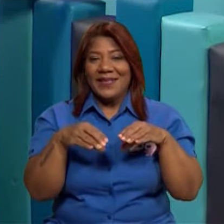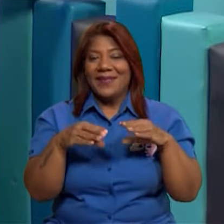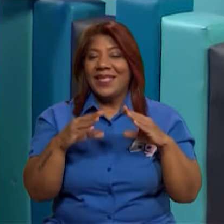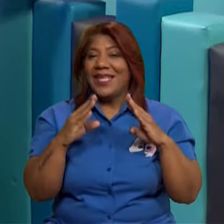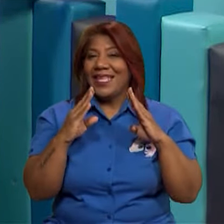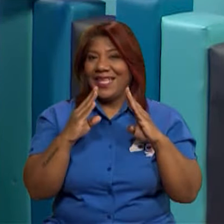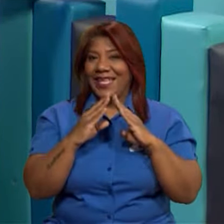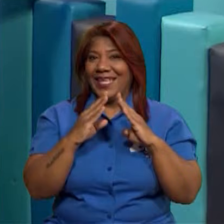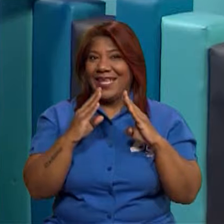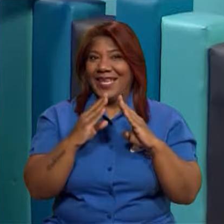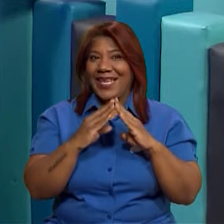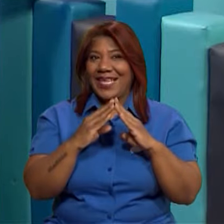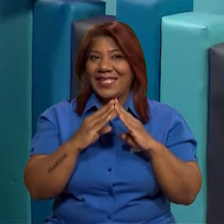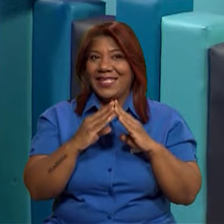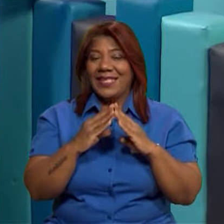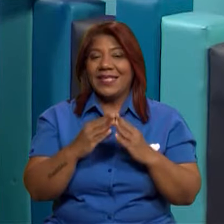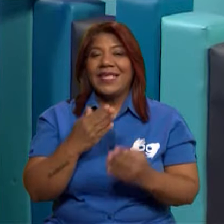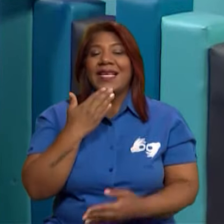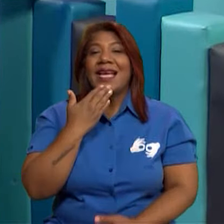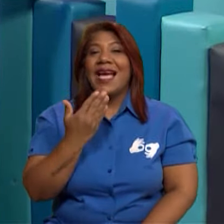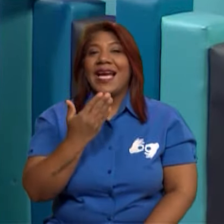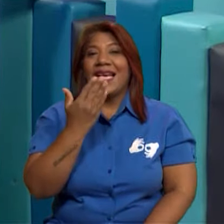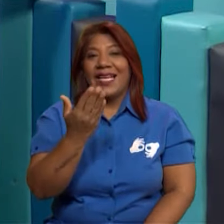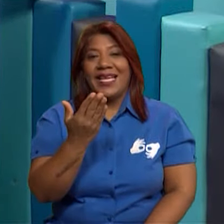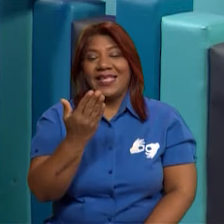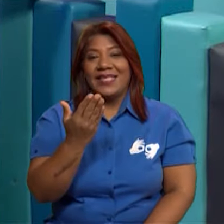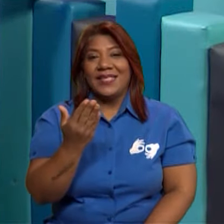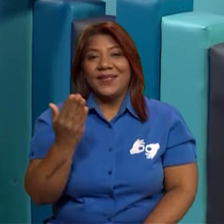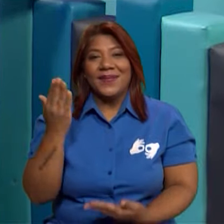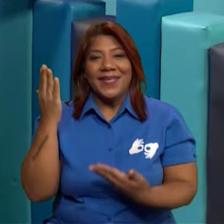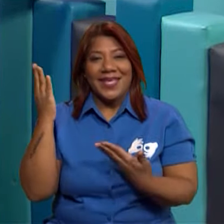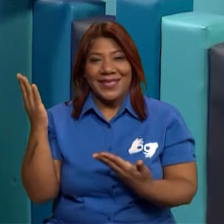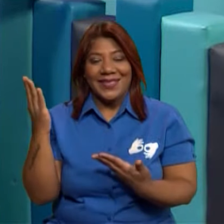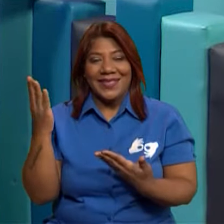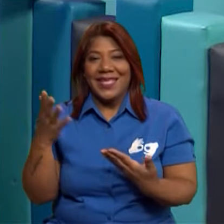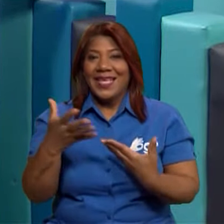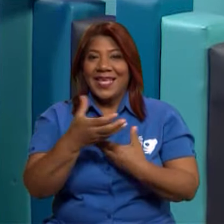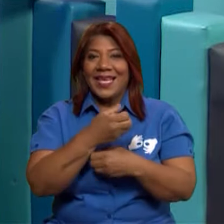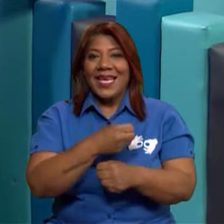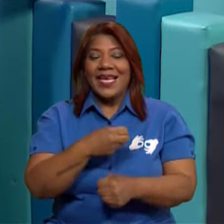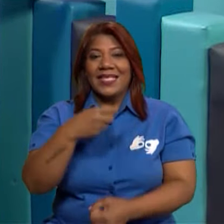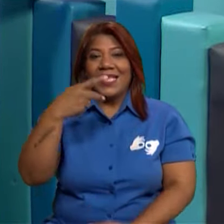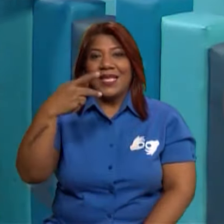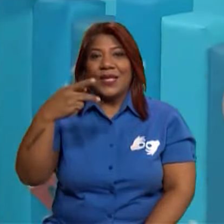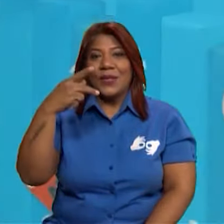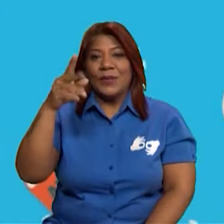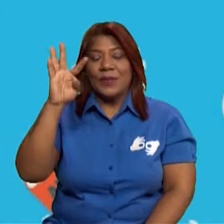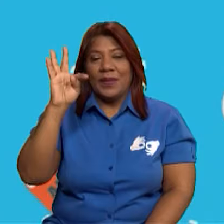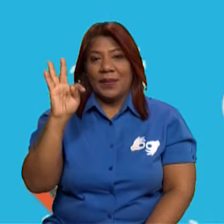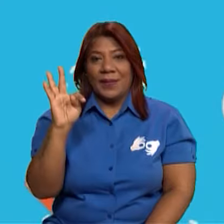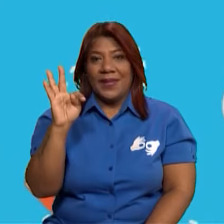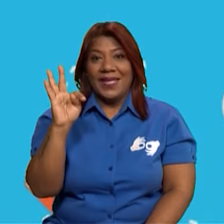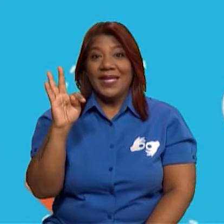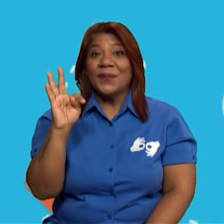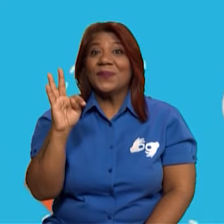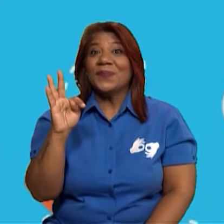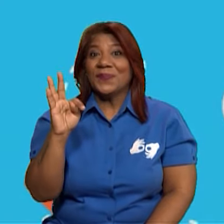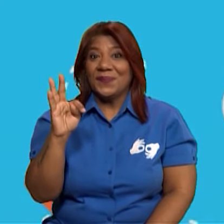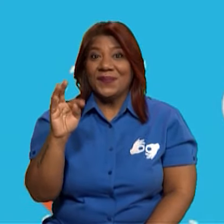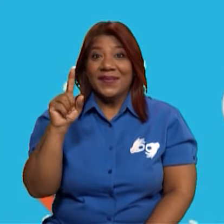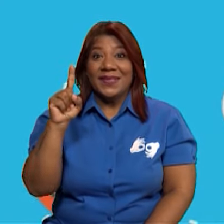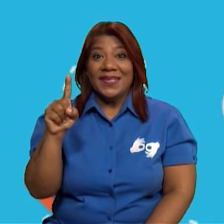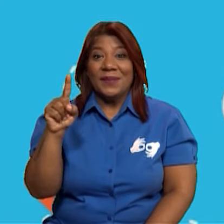de hoy. Bien, agradecemos esta clase a la profesora Carmen Rodríguez de Arango por